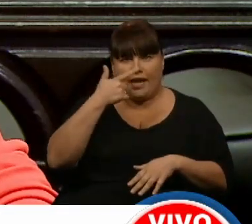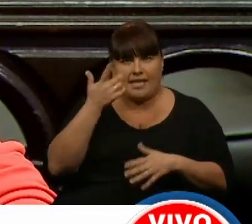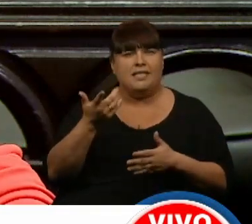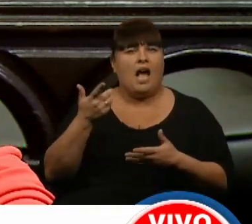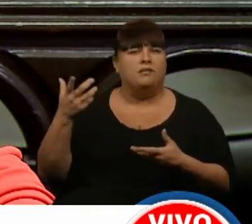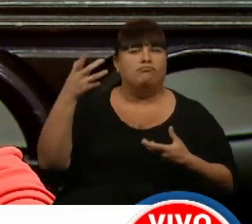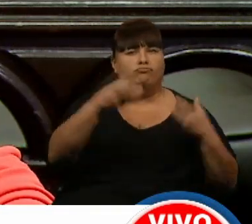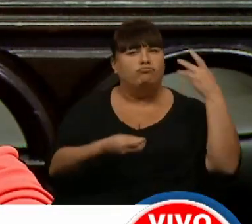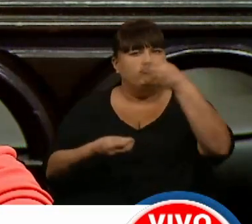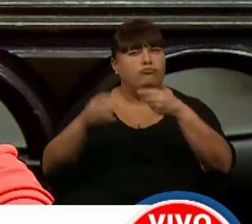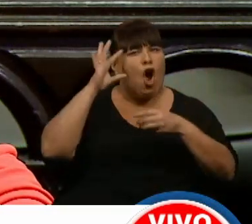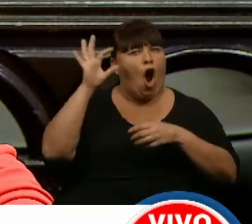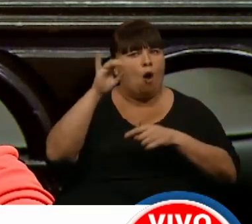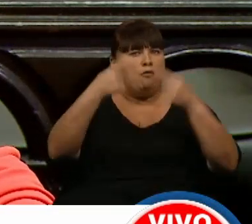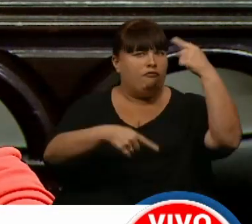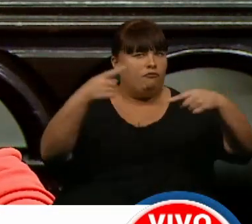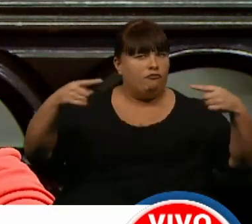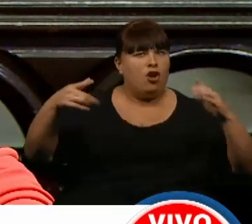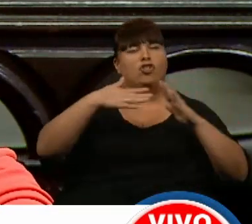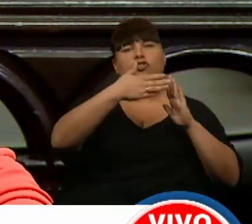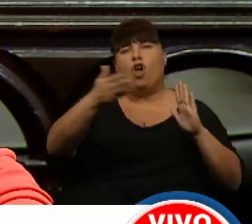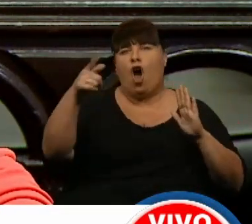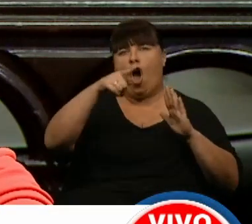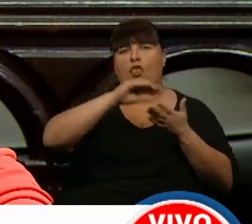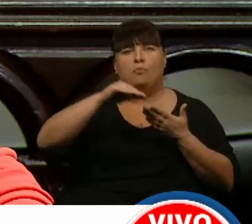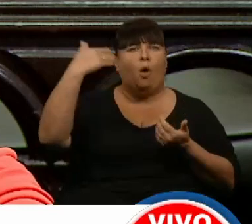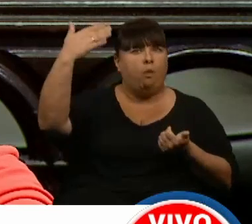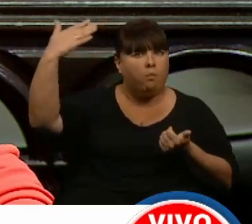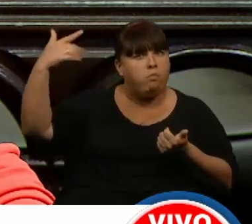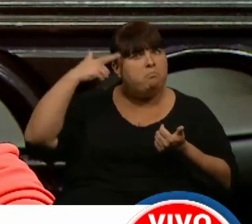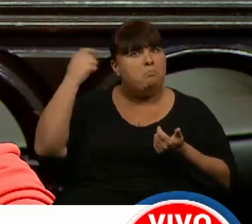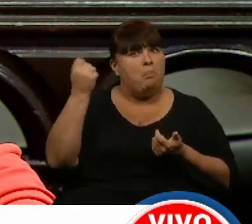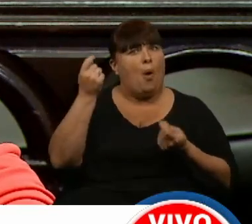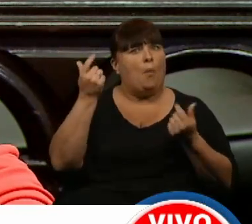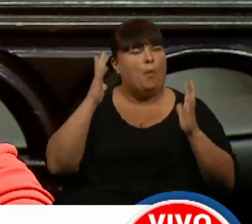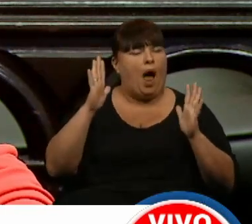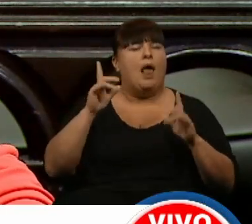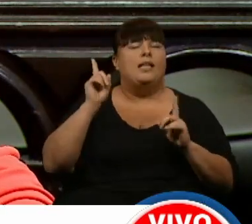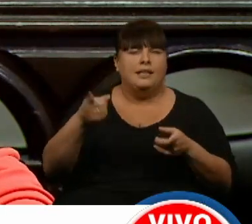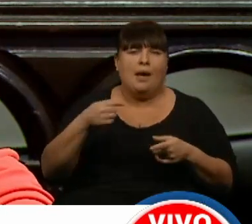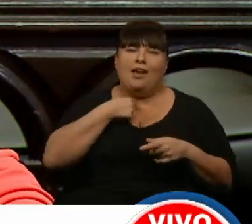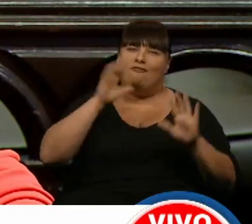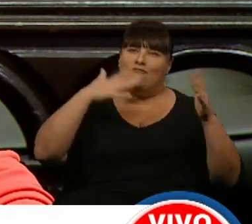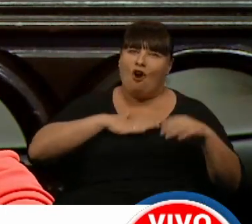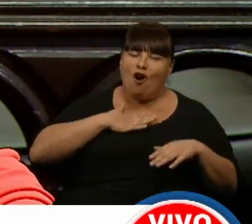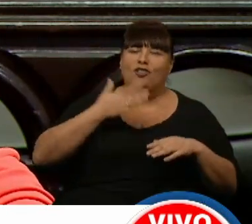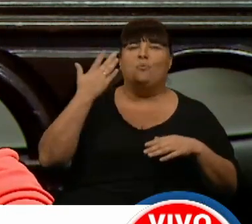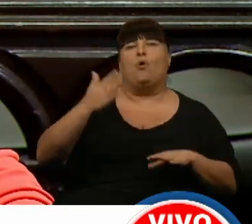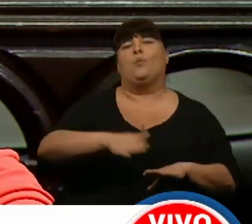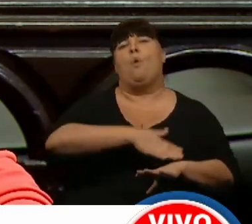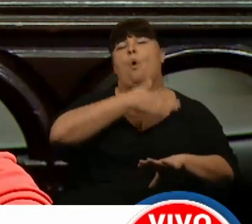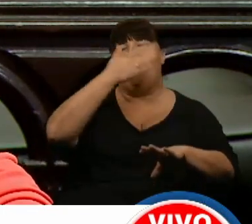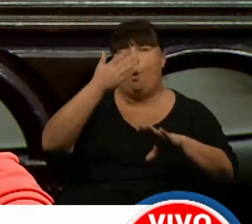se han aportado visiones valiosas a lo largo de las distintas intervenciones y que además queremos celebrar que después de